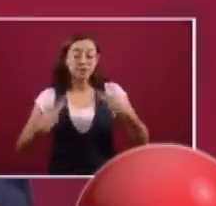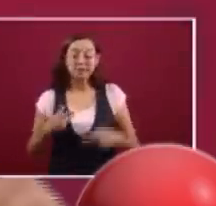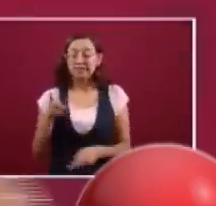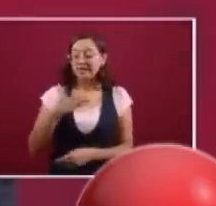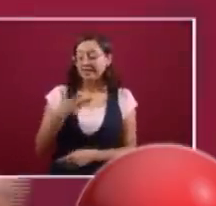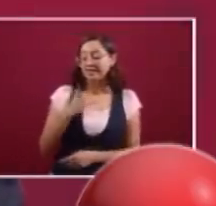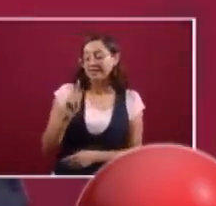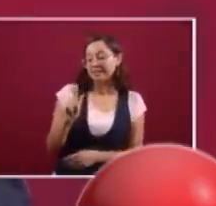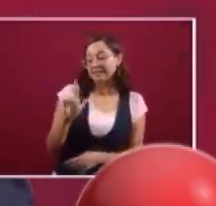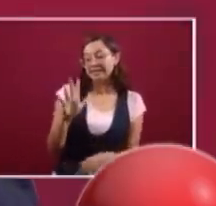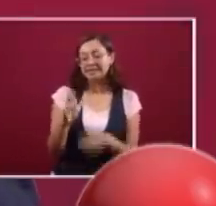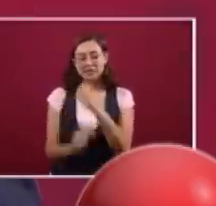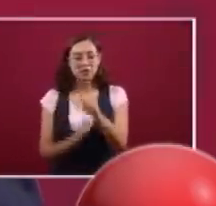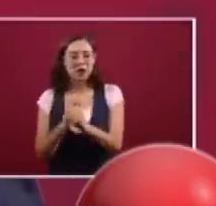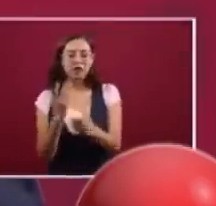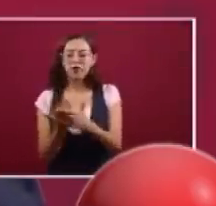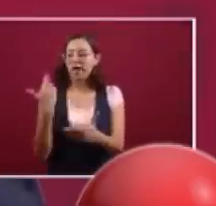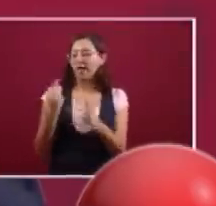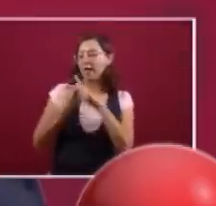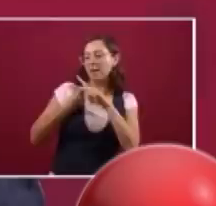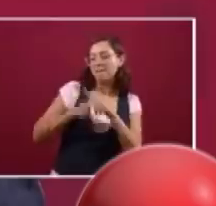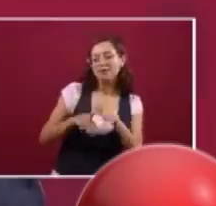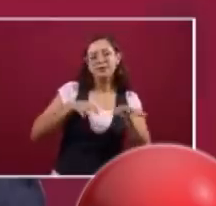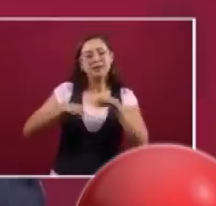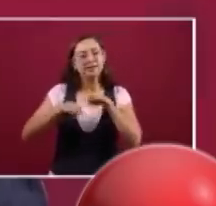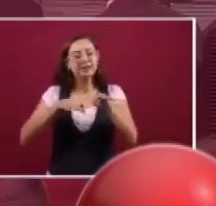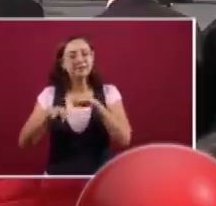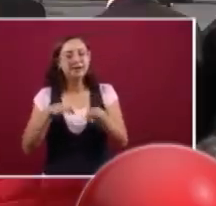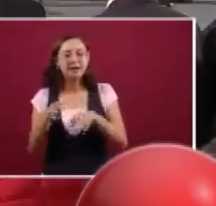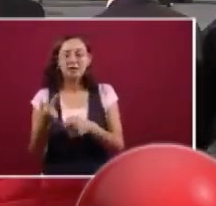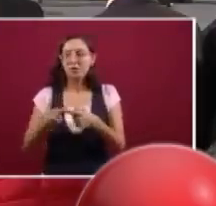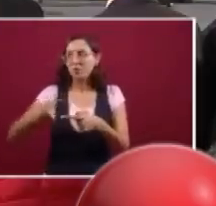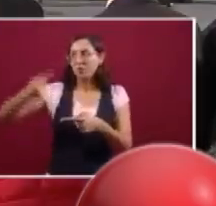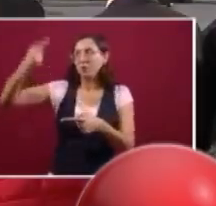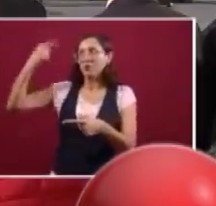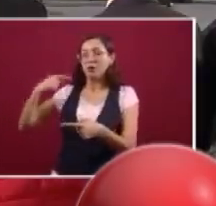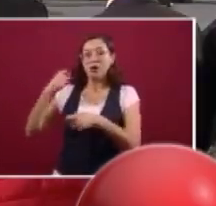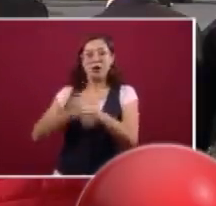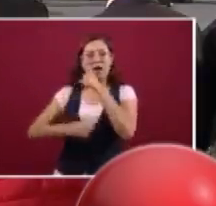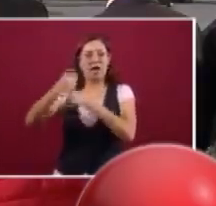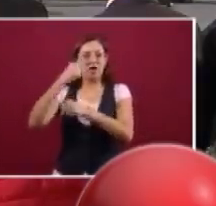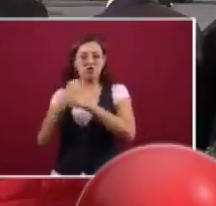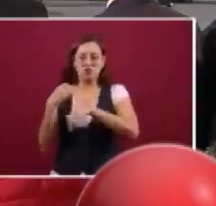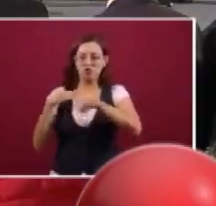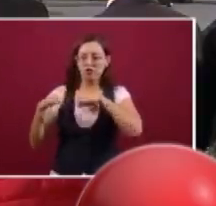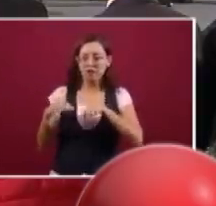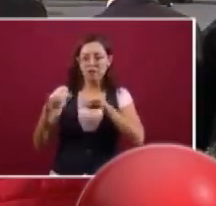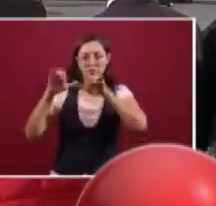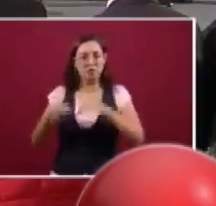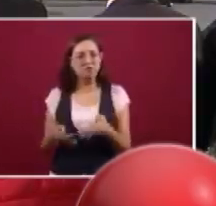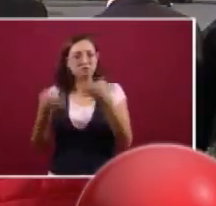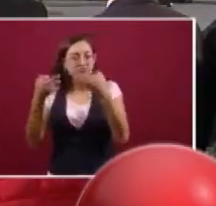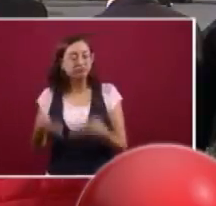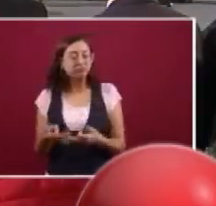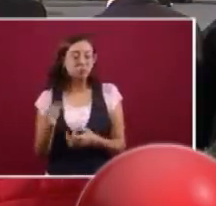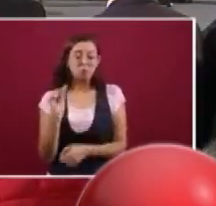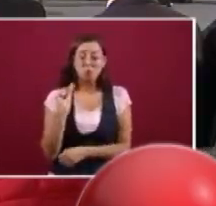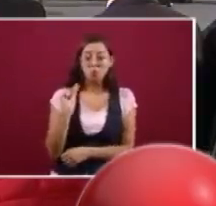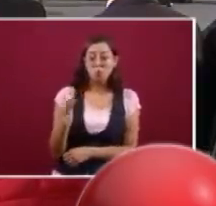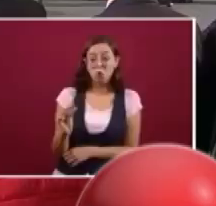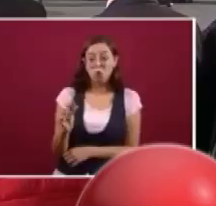años. En el México de 1961, los trabajos formales eran todavía menores. Pero ese